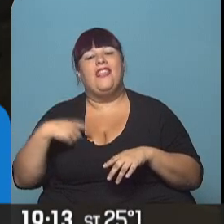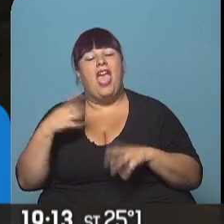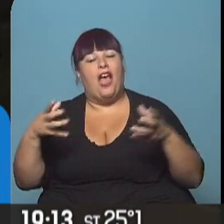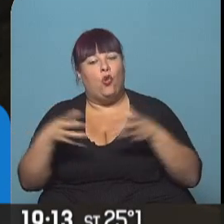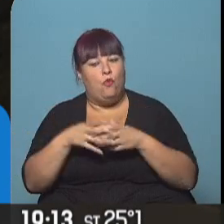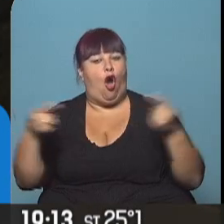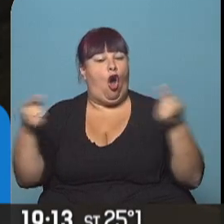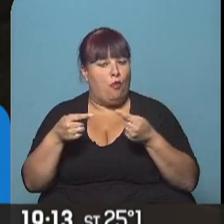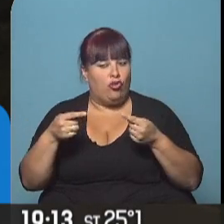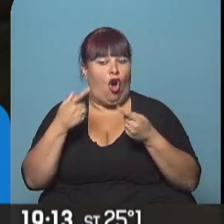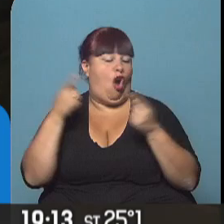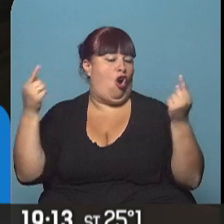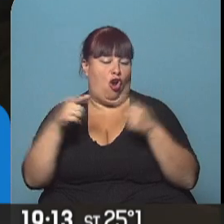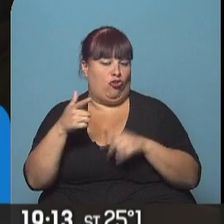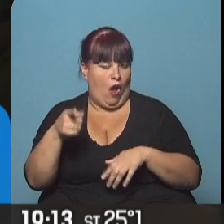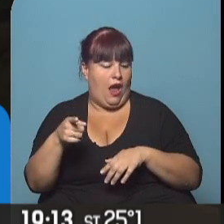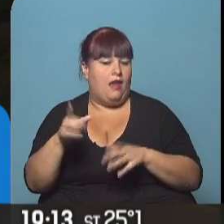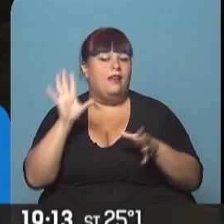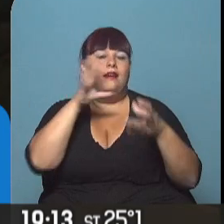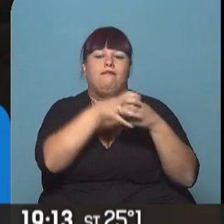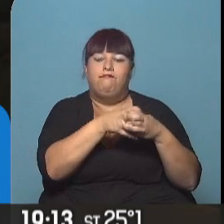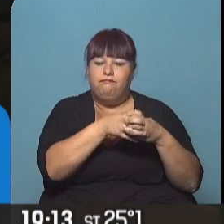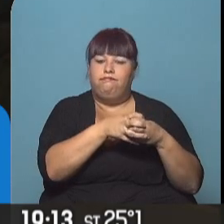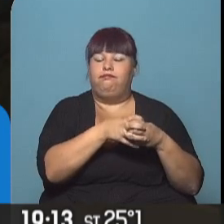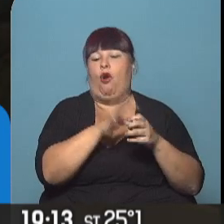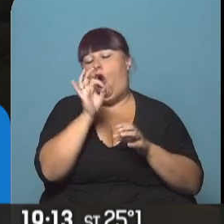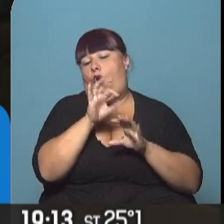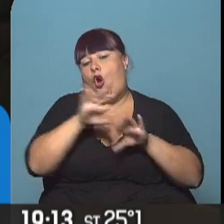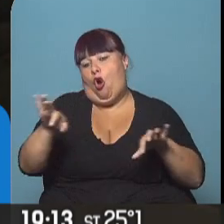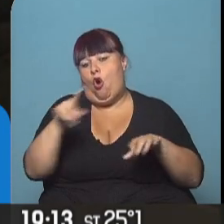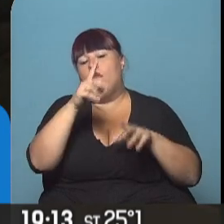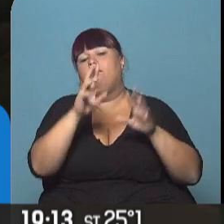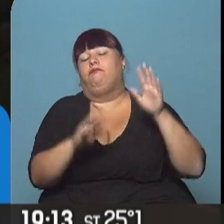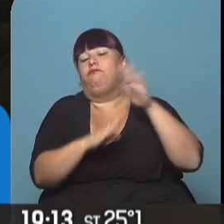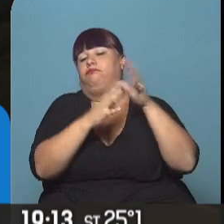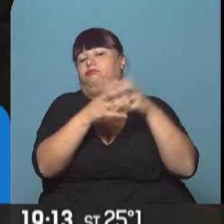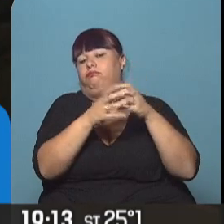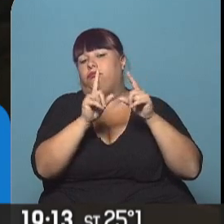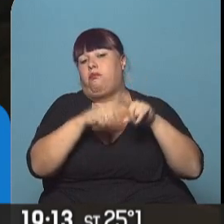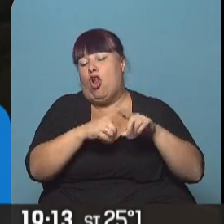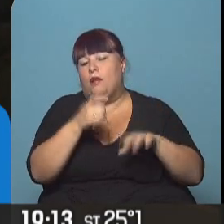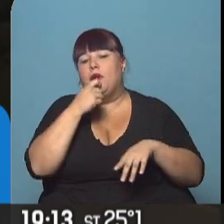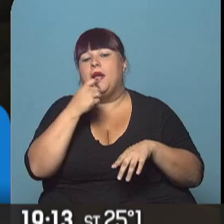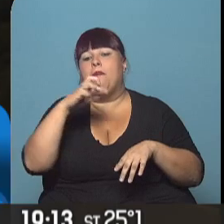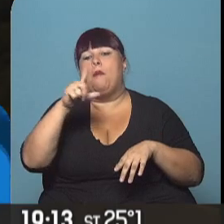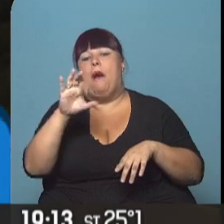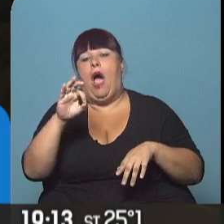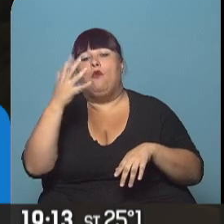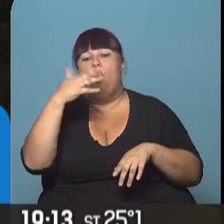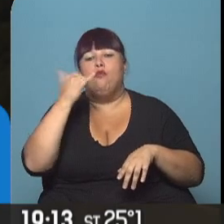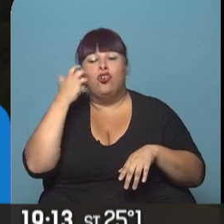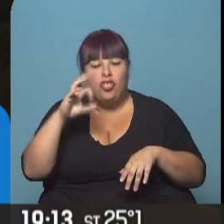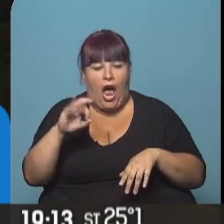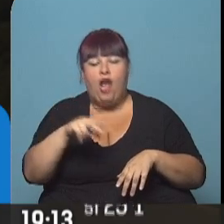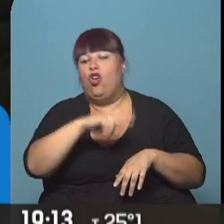sindicalismo opositor o disidente nucleado o referenciado bajo algunos dirigentes como Pablo Moyano,